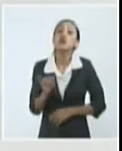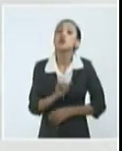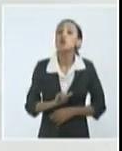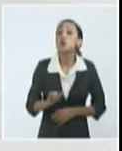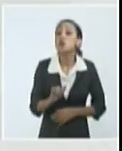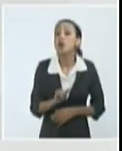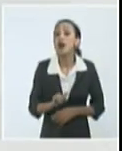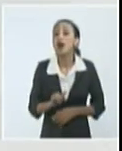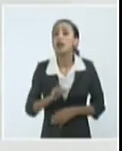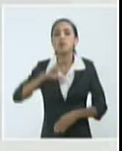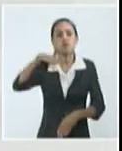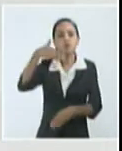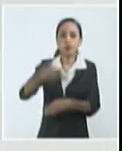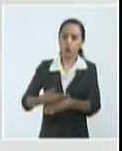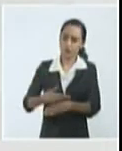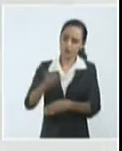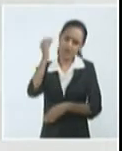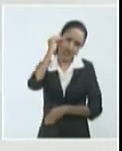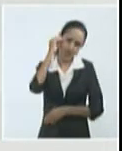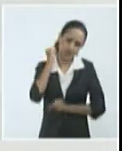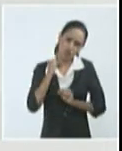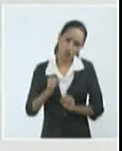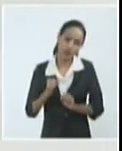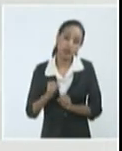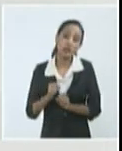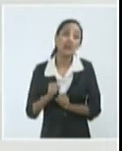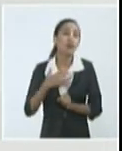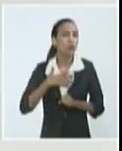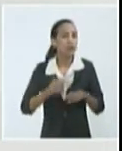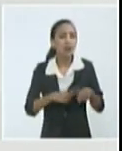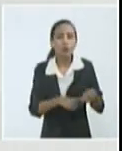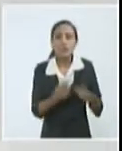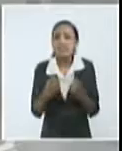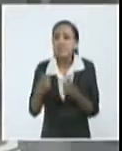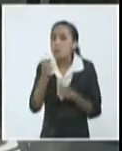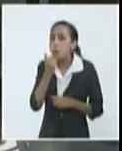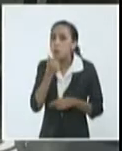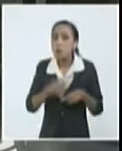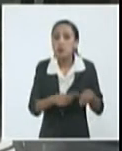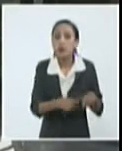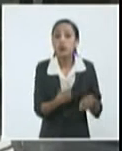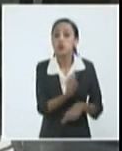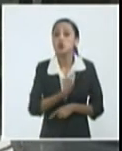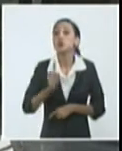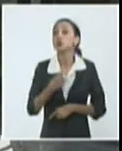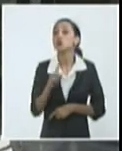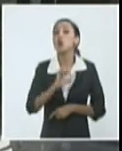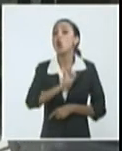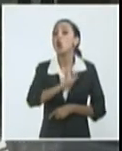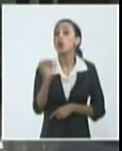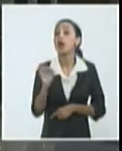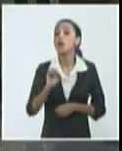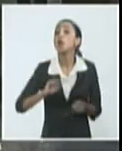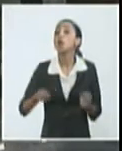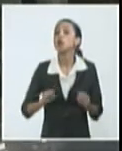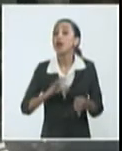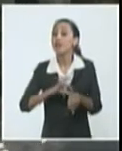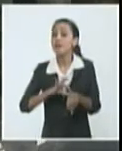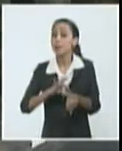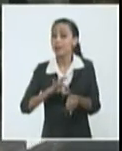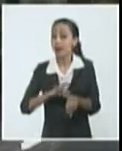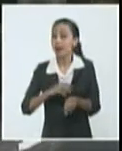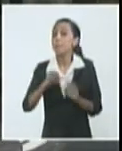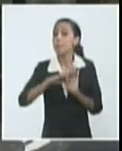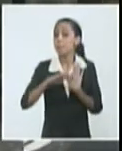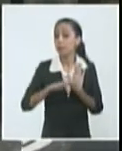del bloqueo y nuestras carencias, si nosotros no hubiéramos logrado control de la enfermedad con las medidas